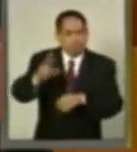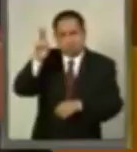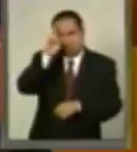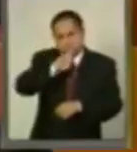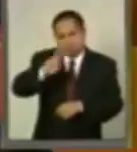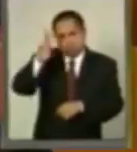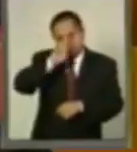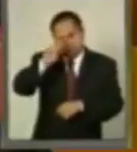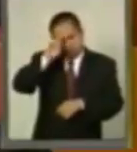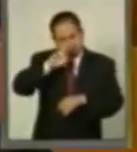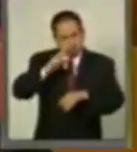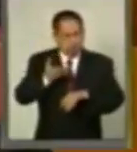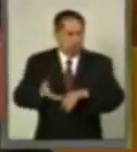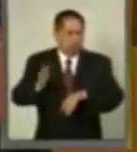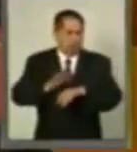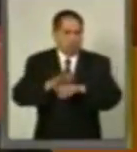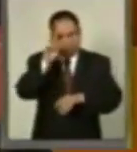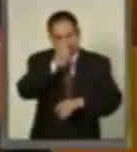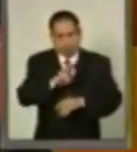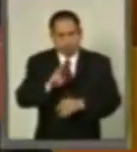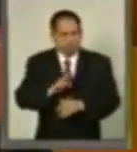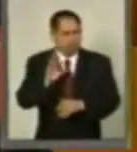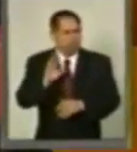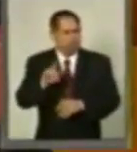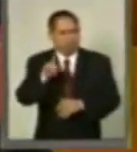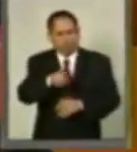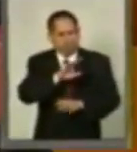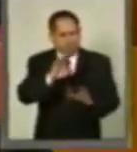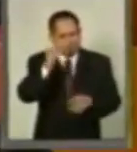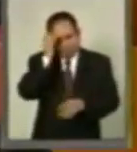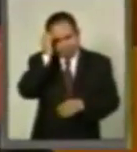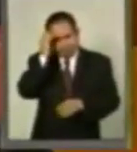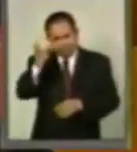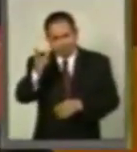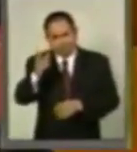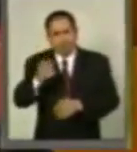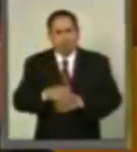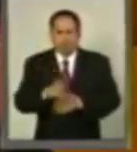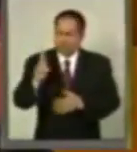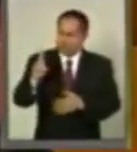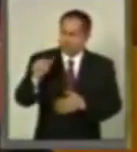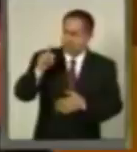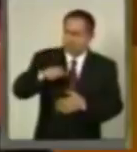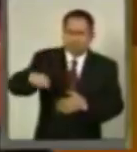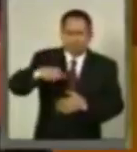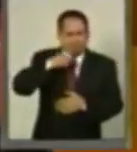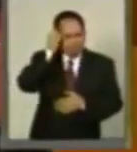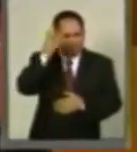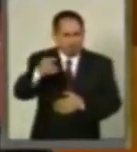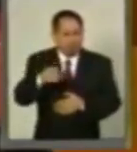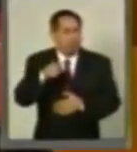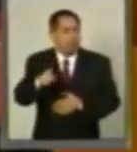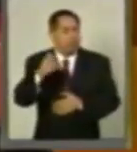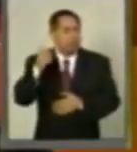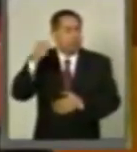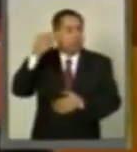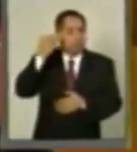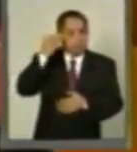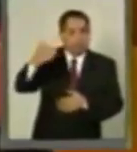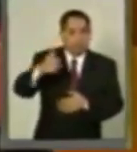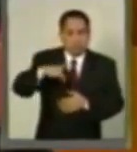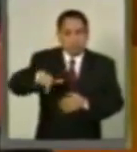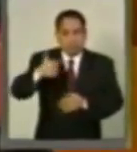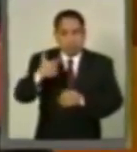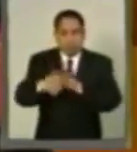grave. Pero parece que ya se les olvidó al PAN que ellos gobernaron durante